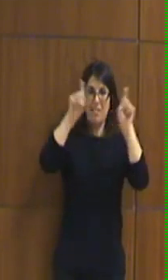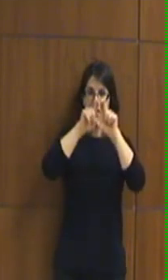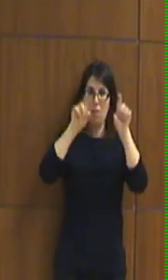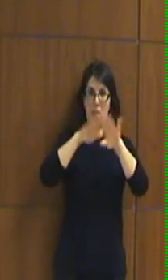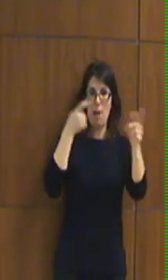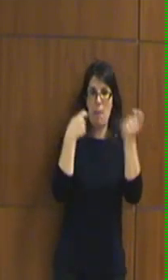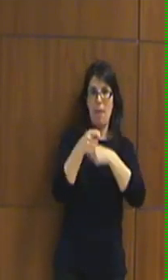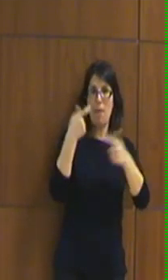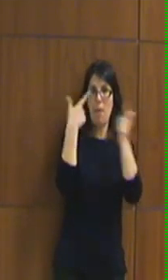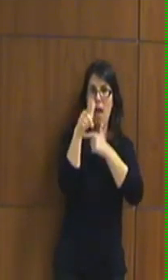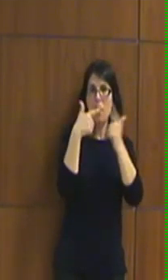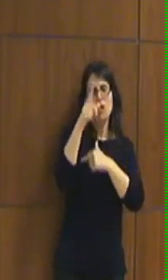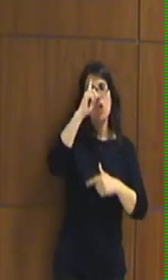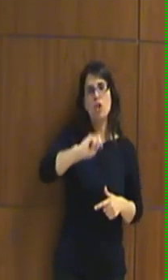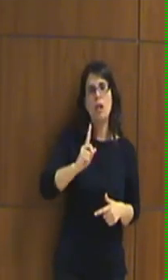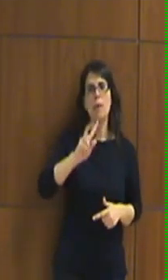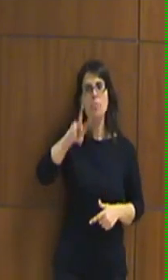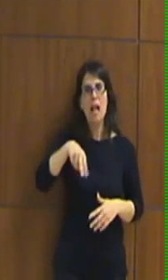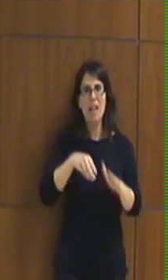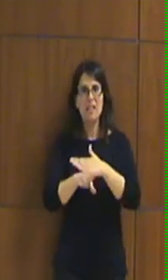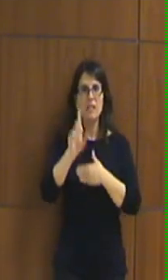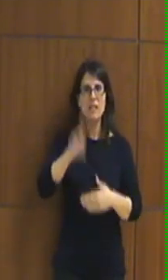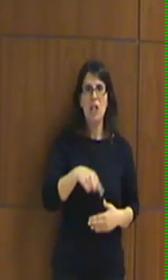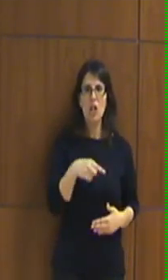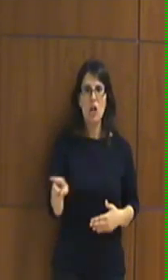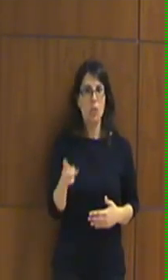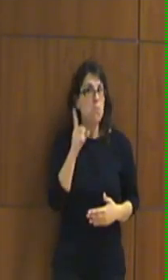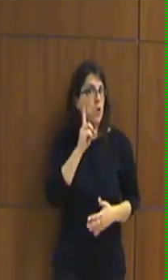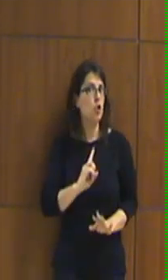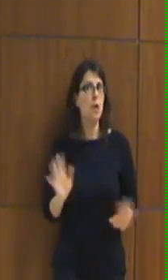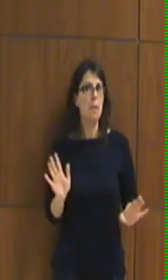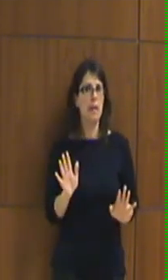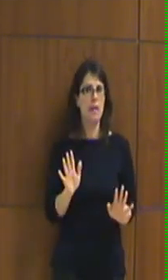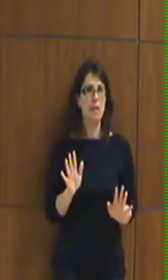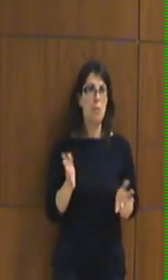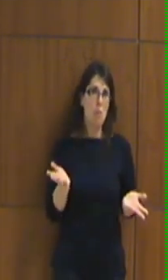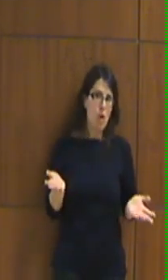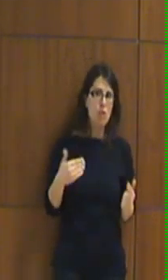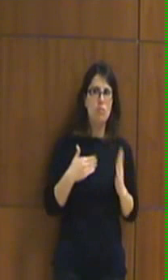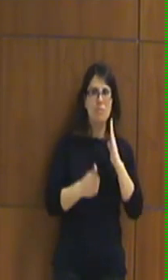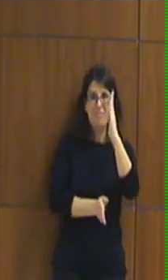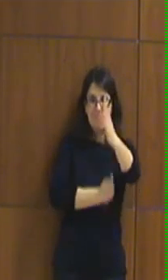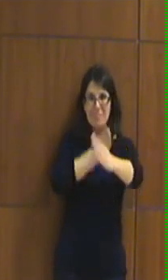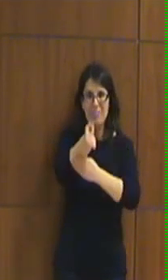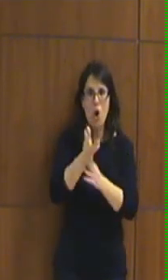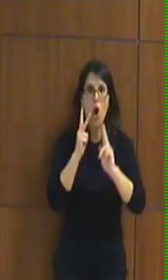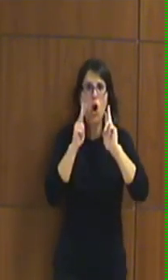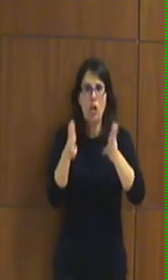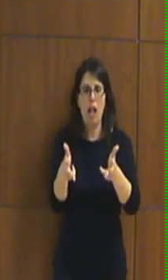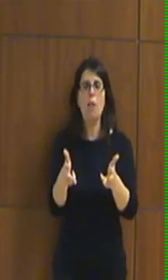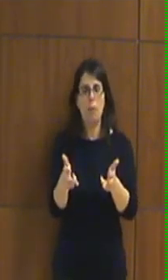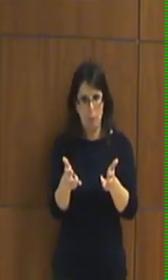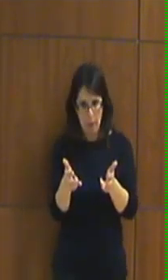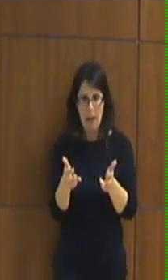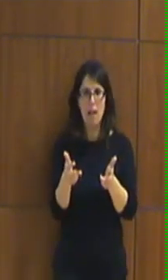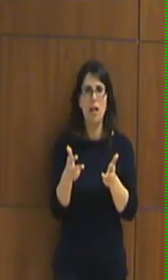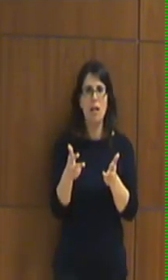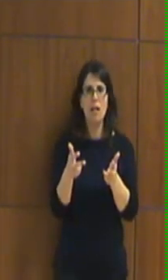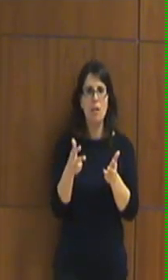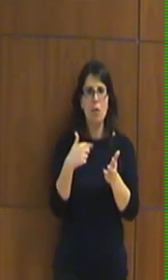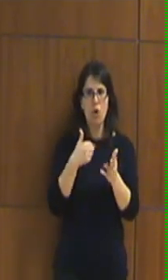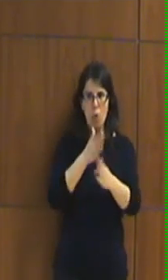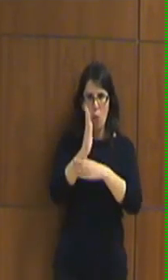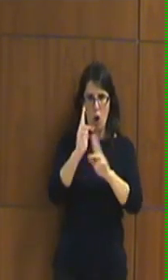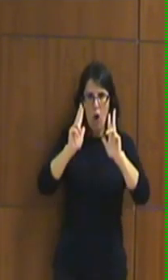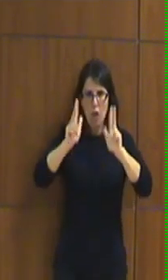taxis adecuados, y cuando ya llegas al hotel no es cuestión de aparcarse en el hotel, o sea, lo que se quiere cuando se va a un hotel, a